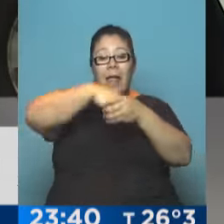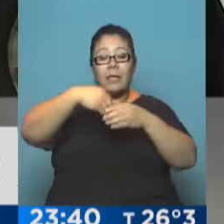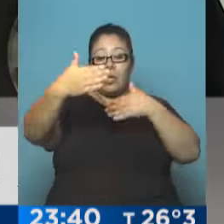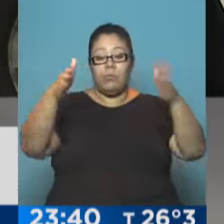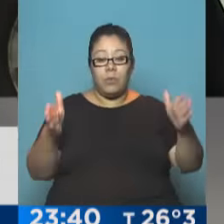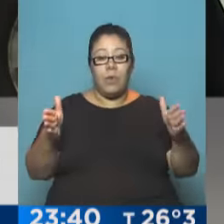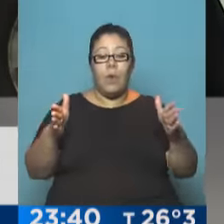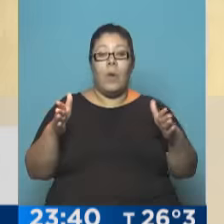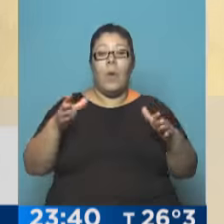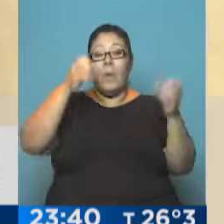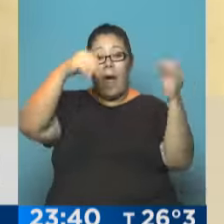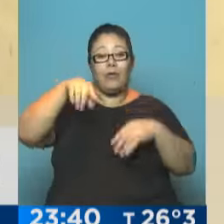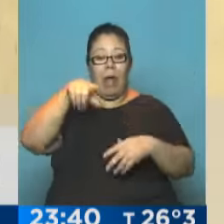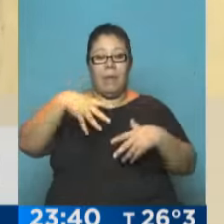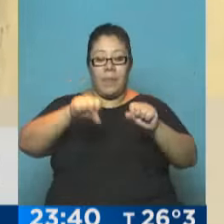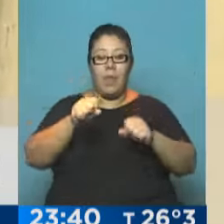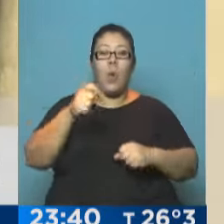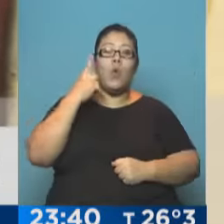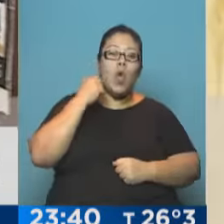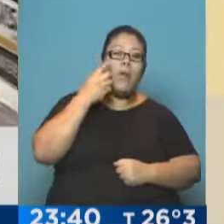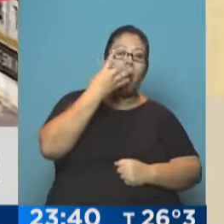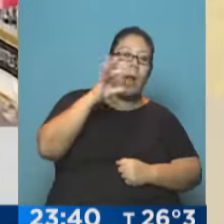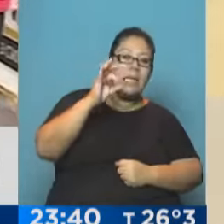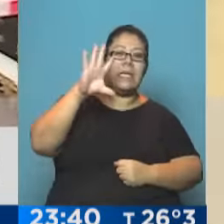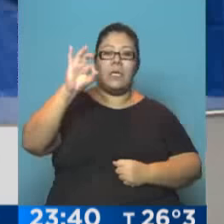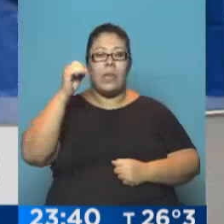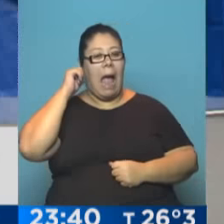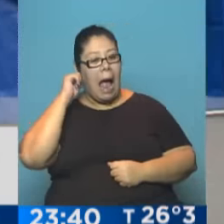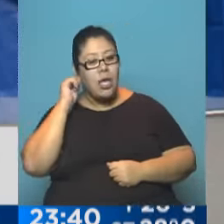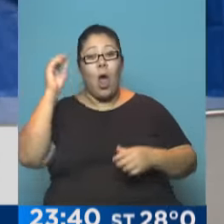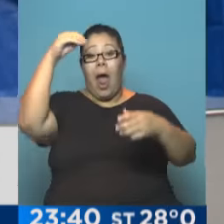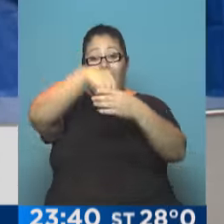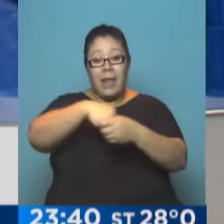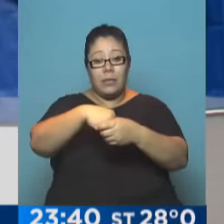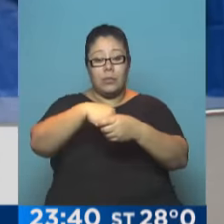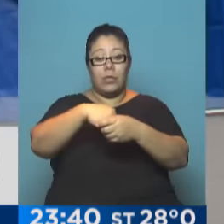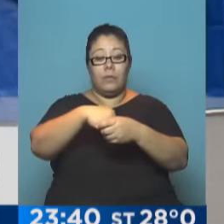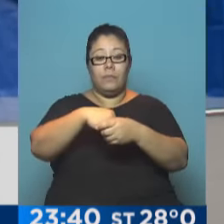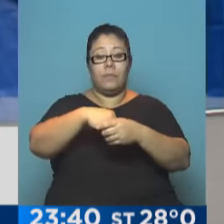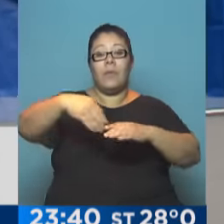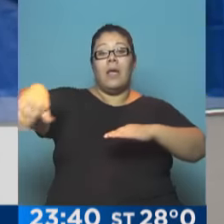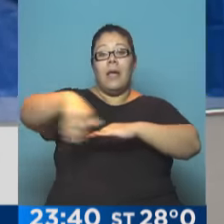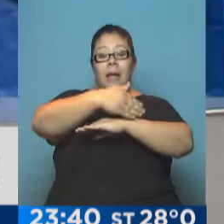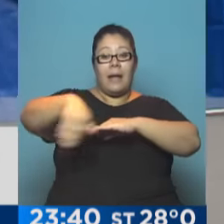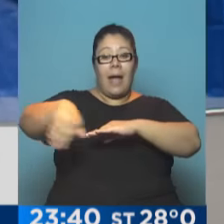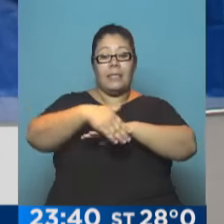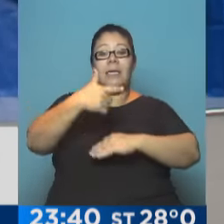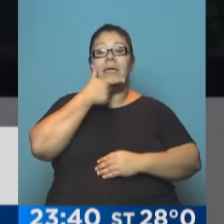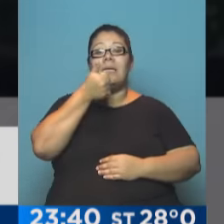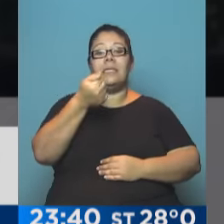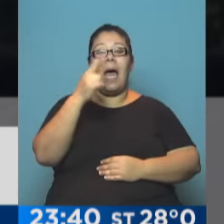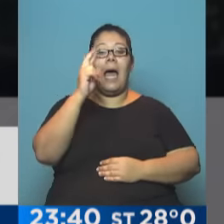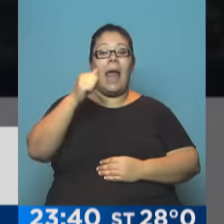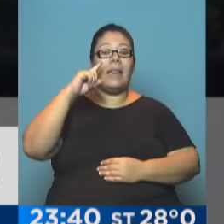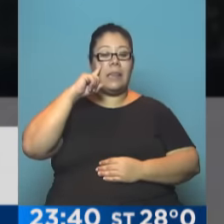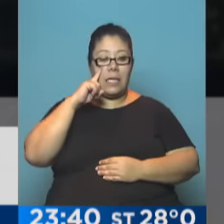torso descuartizado de un hombre de entre 40 y 50 años que estaba en un contenedor de basura ubicado en la cuadra de Sarandí entre Alsina y Moreno